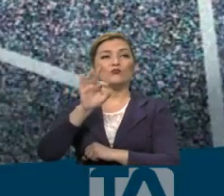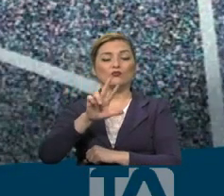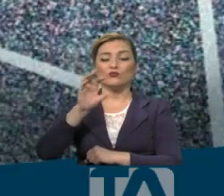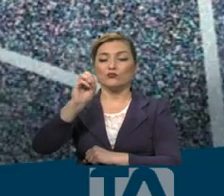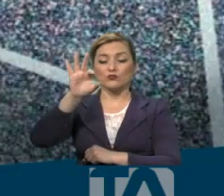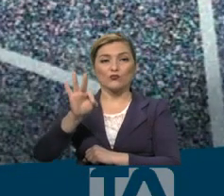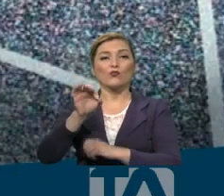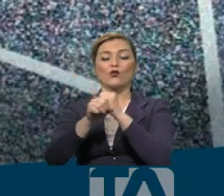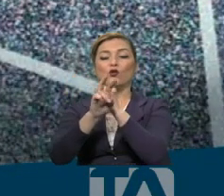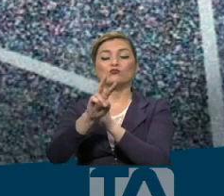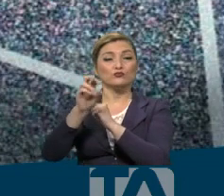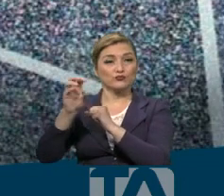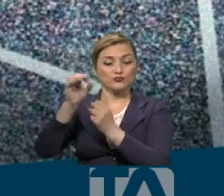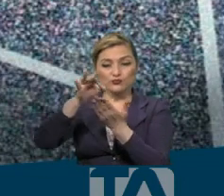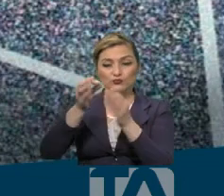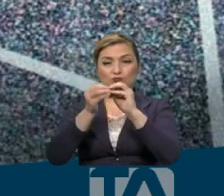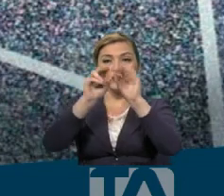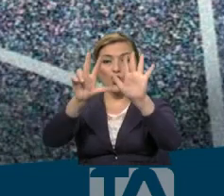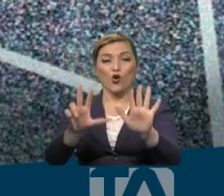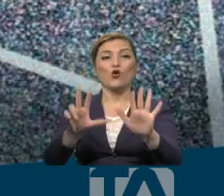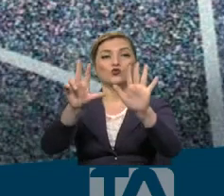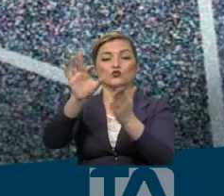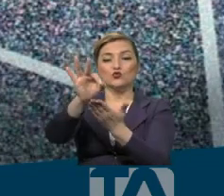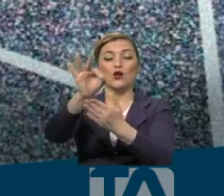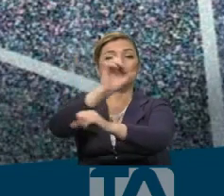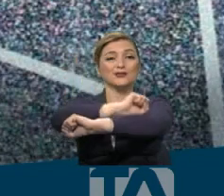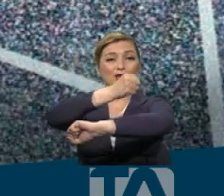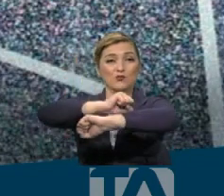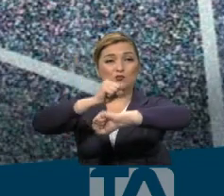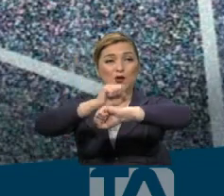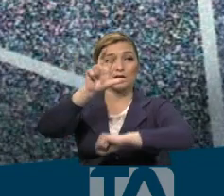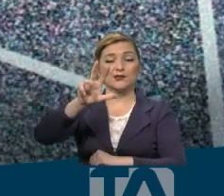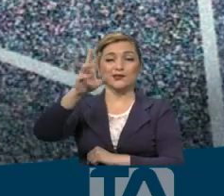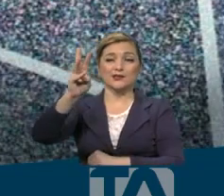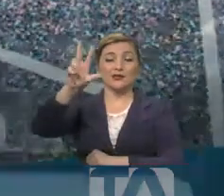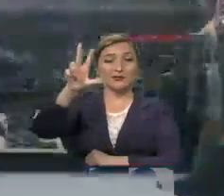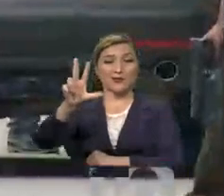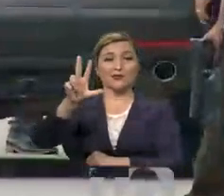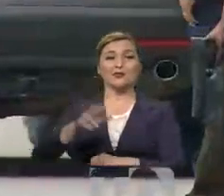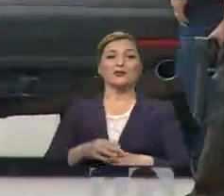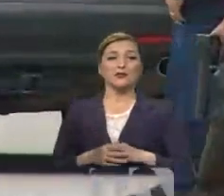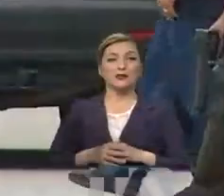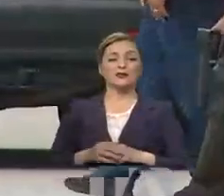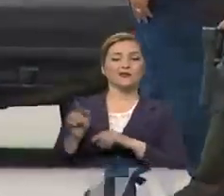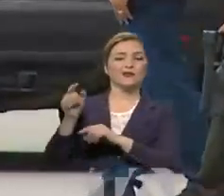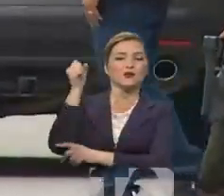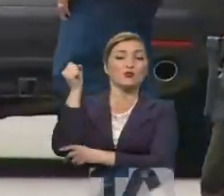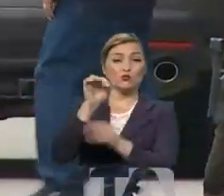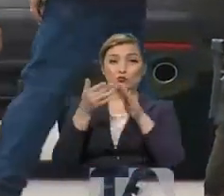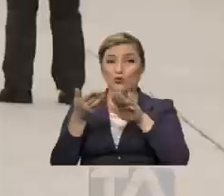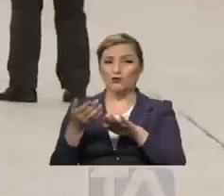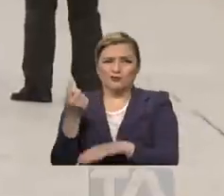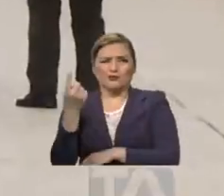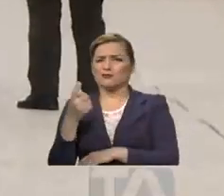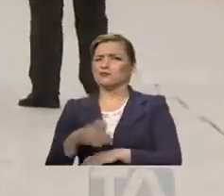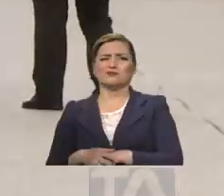309 en el 2020. En la zona 8, es decir, incluyendo a Durán y San Borondón, fueron 363. La muerte de Efraín Ruales no es un hecho